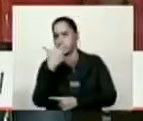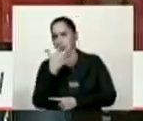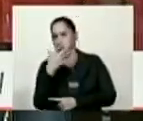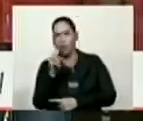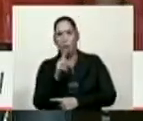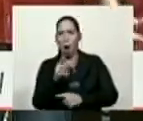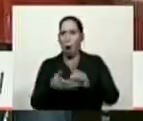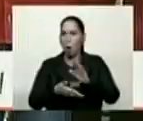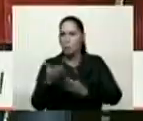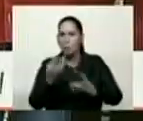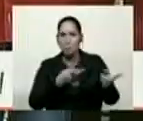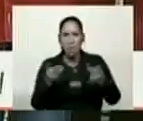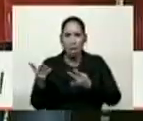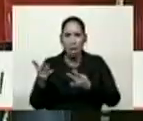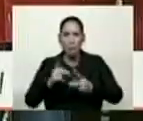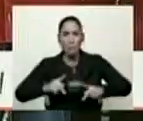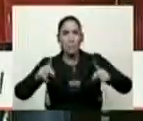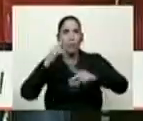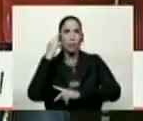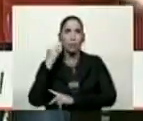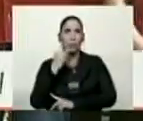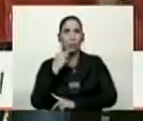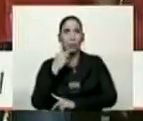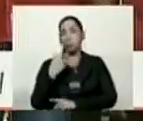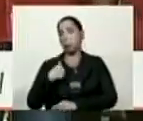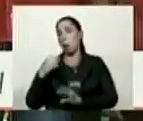invitaron para la Plaza Bolívar.